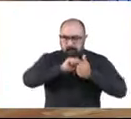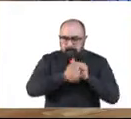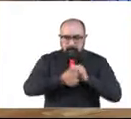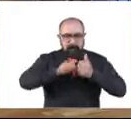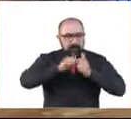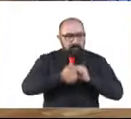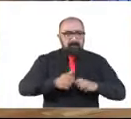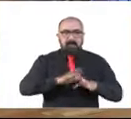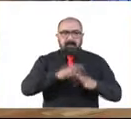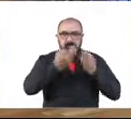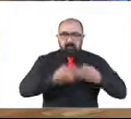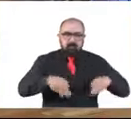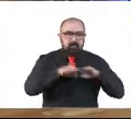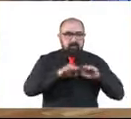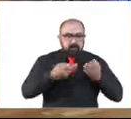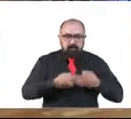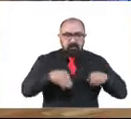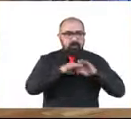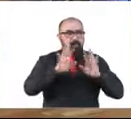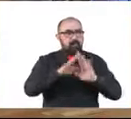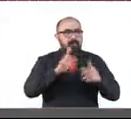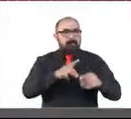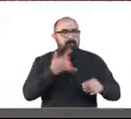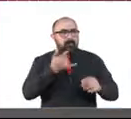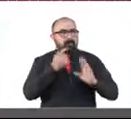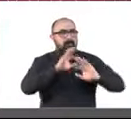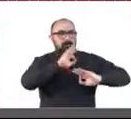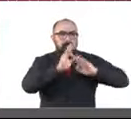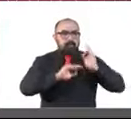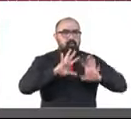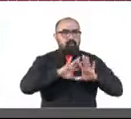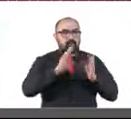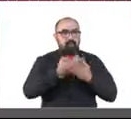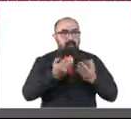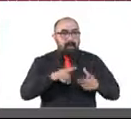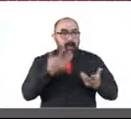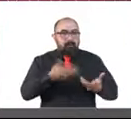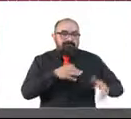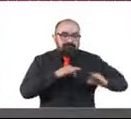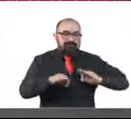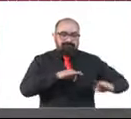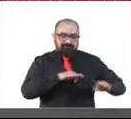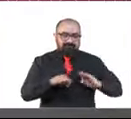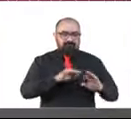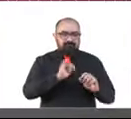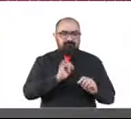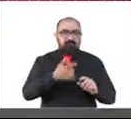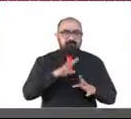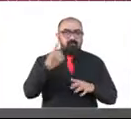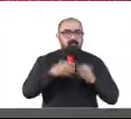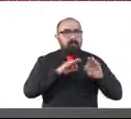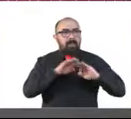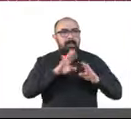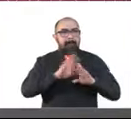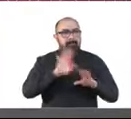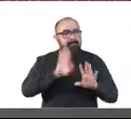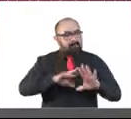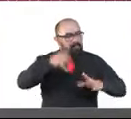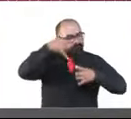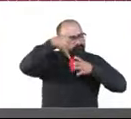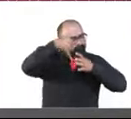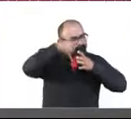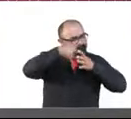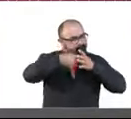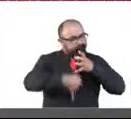Pero bueno, digamos que es en ese contexto donde yo creo que estamos haciéndolo, pero estamos todavía con la posibilidad de profundizar en el cambio